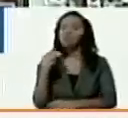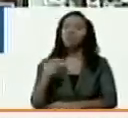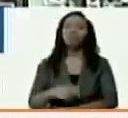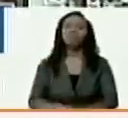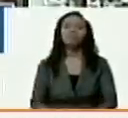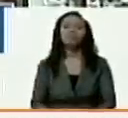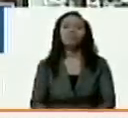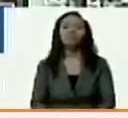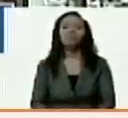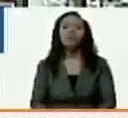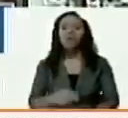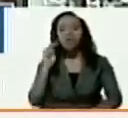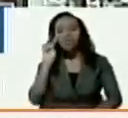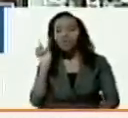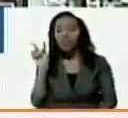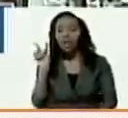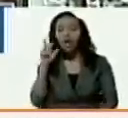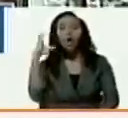No es como en Colombia,